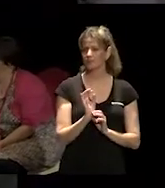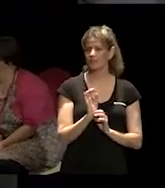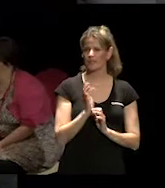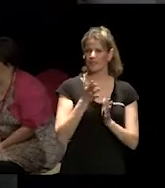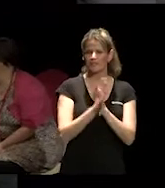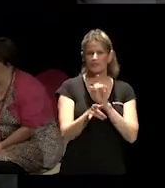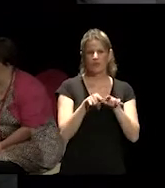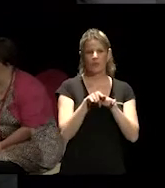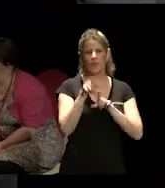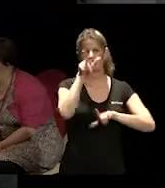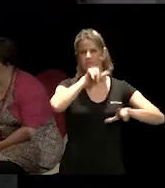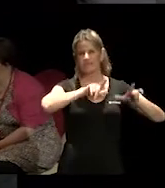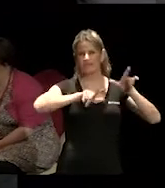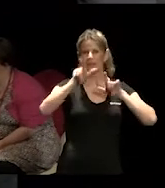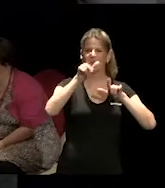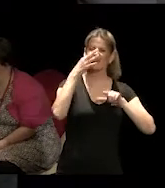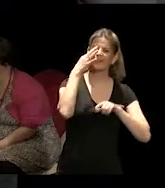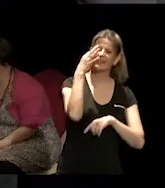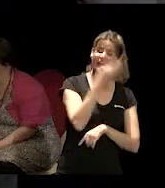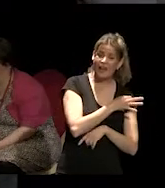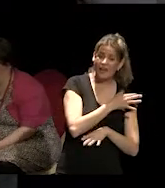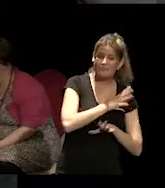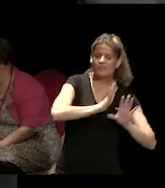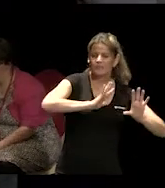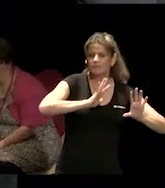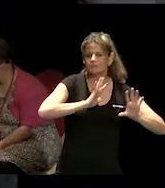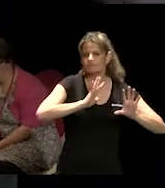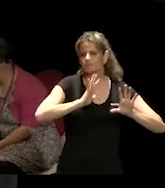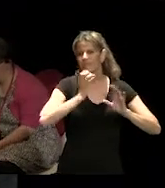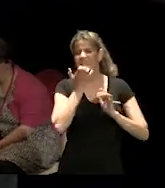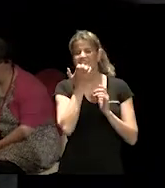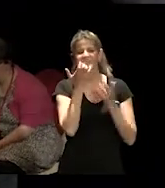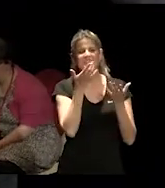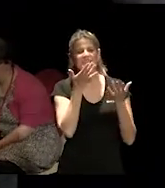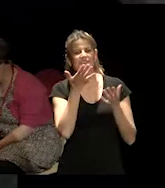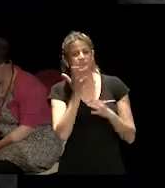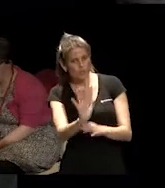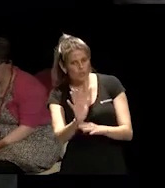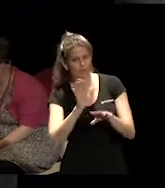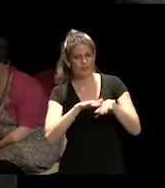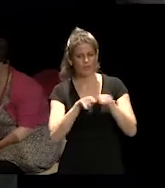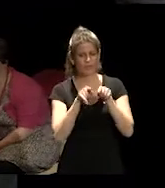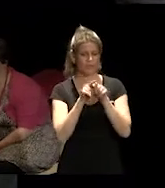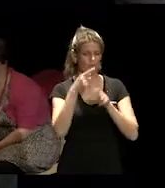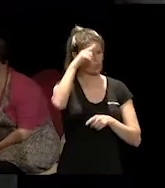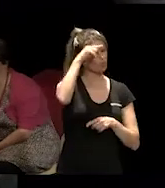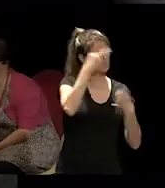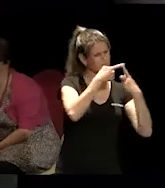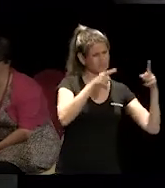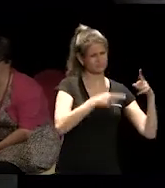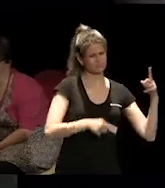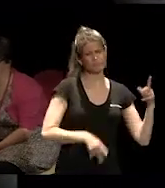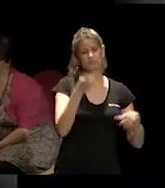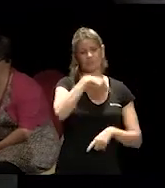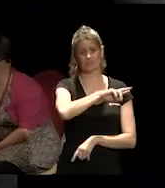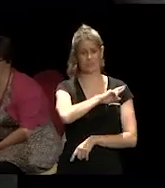viaje real y simbólico hacia el encuentro del otro, desde la diferencia cultural y